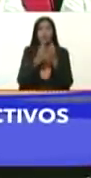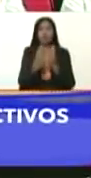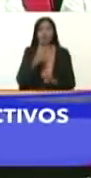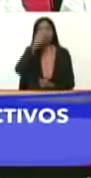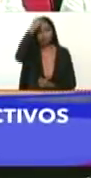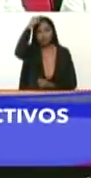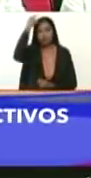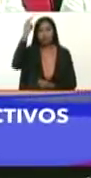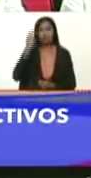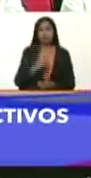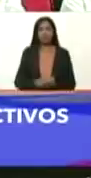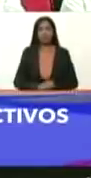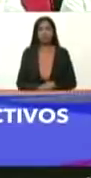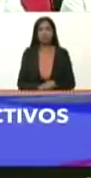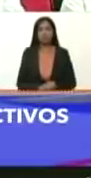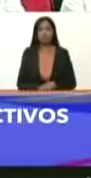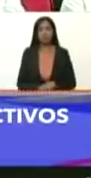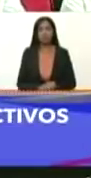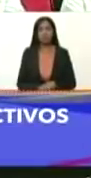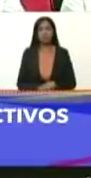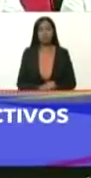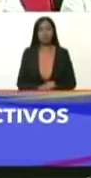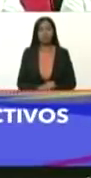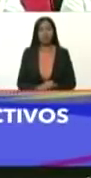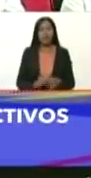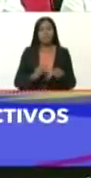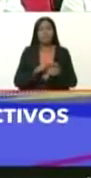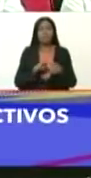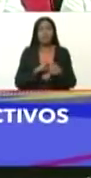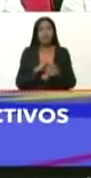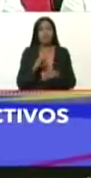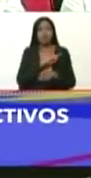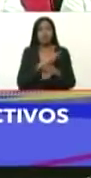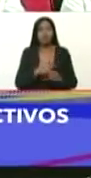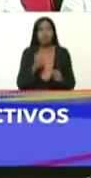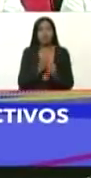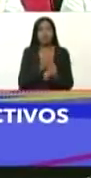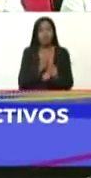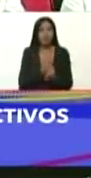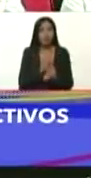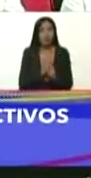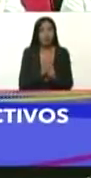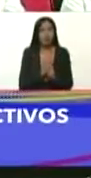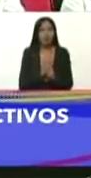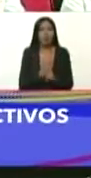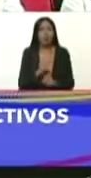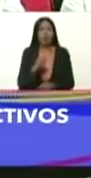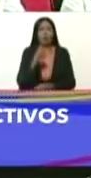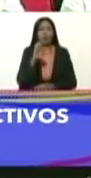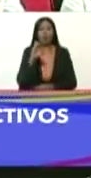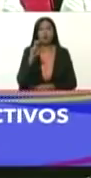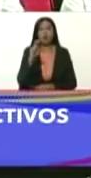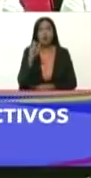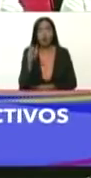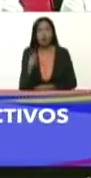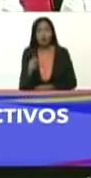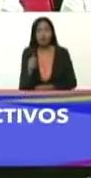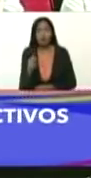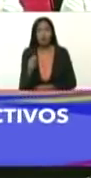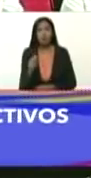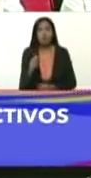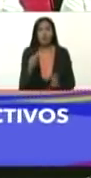Baisami, al ministro del Poder Popular del Trabajo, Eduardo Piñate, a José Antonio